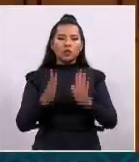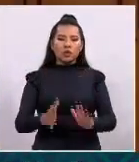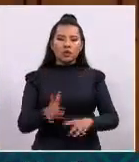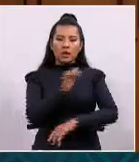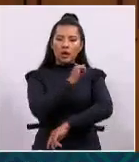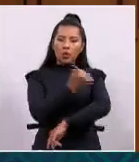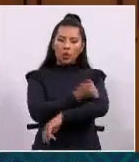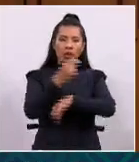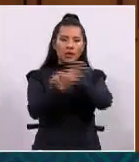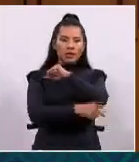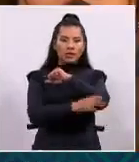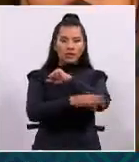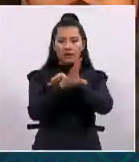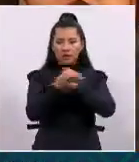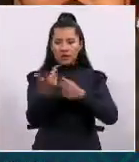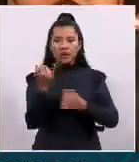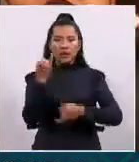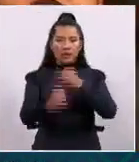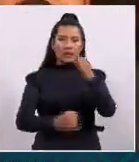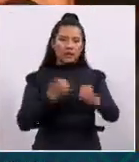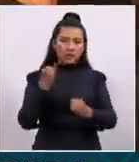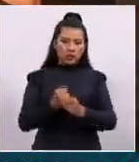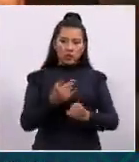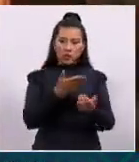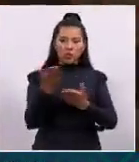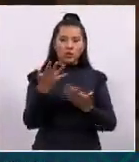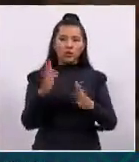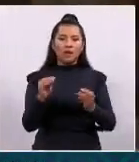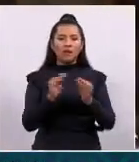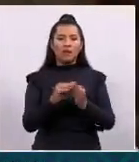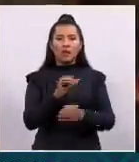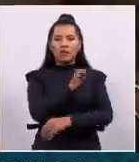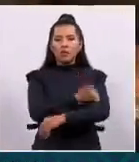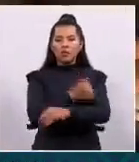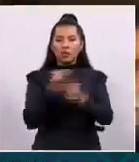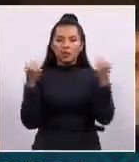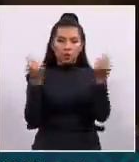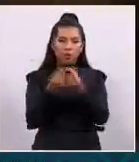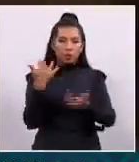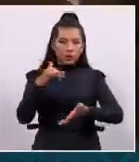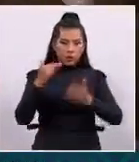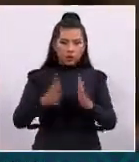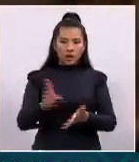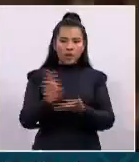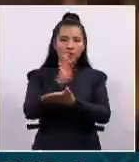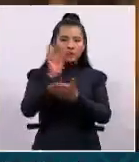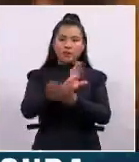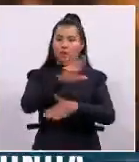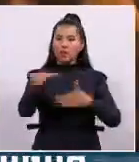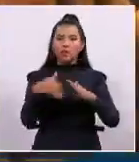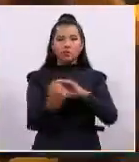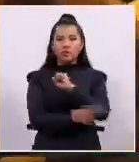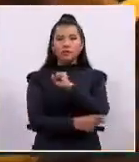como internacionales, además de la presencia de organizaciones sociales, académicos, docentes y estudiantes universitarios de todo el